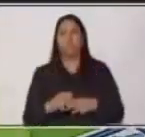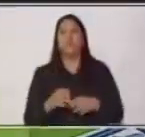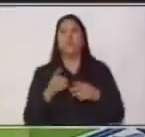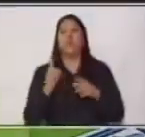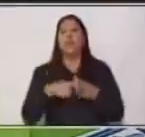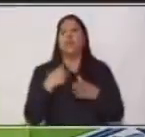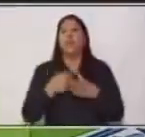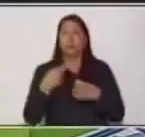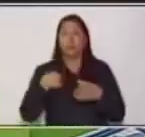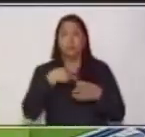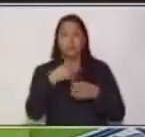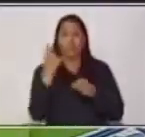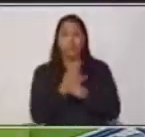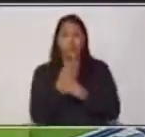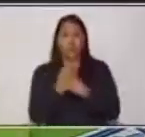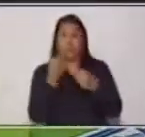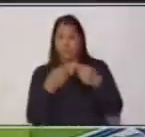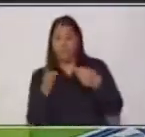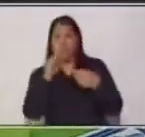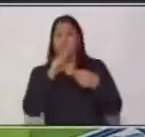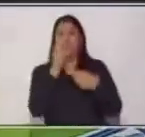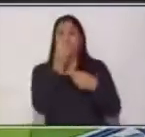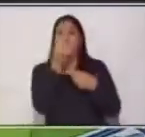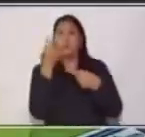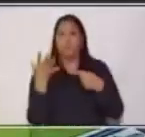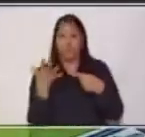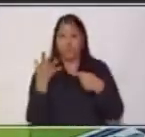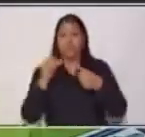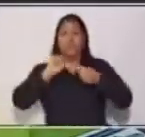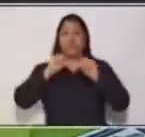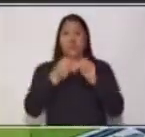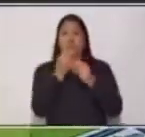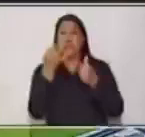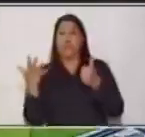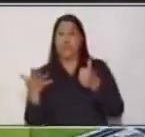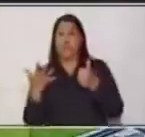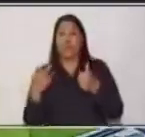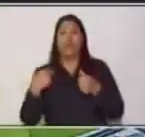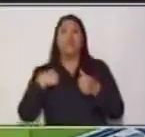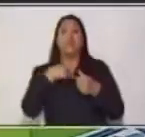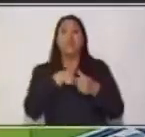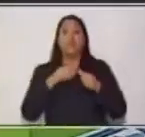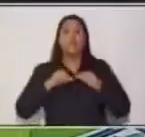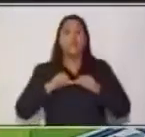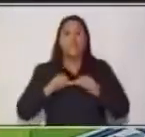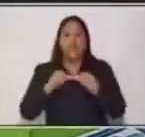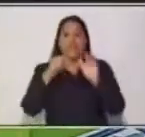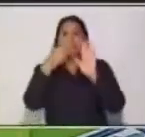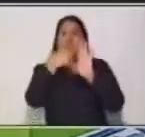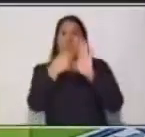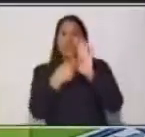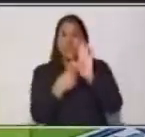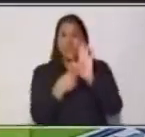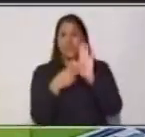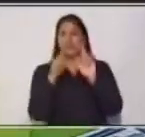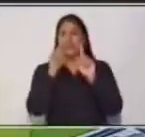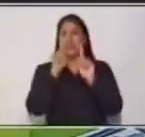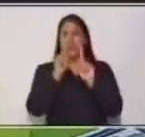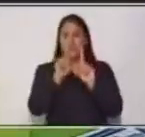una expresión algebraica, lo que hacemos es seguir estas reglas, estas propiedades.